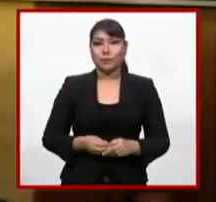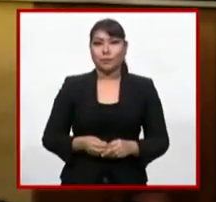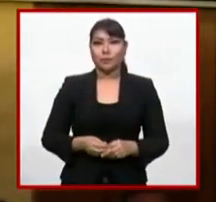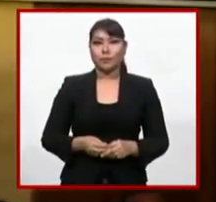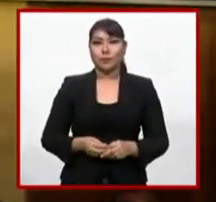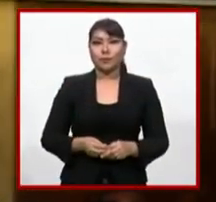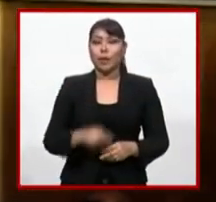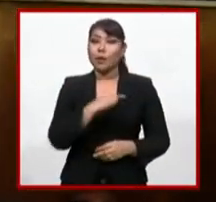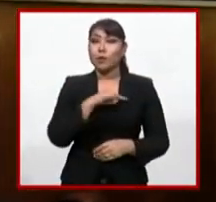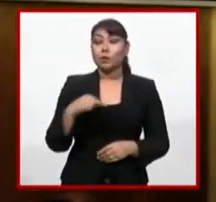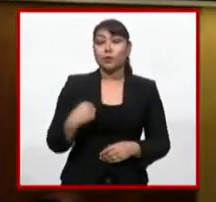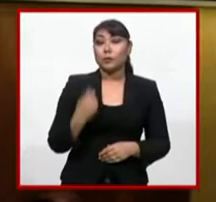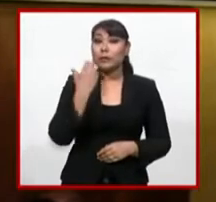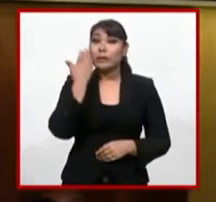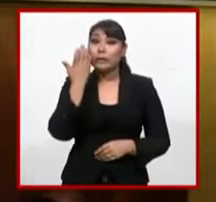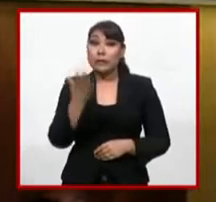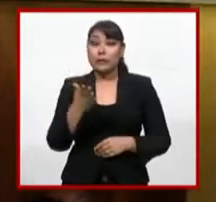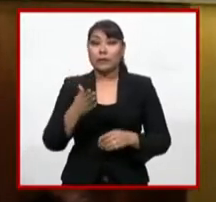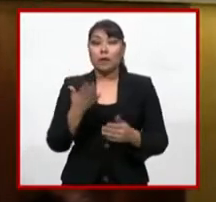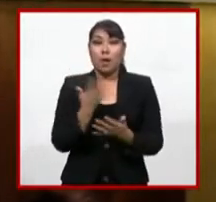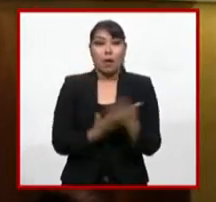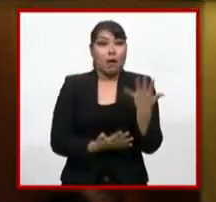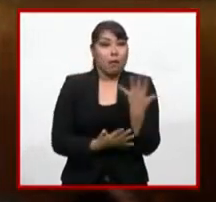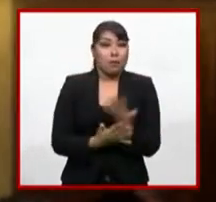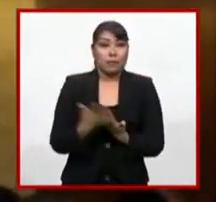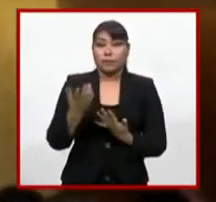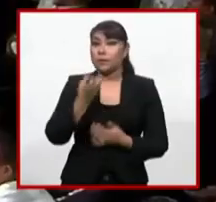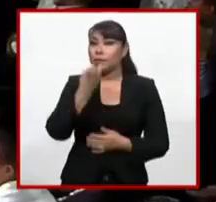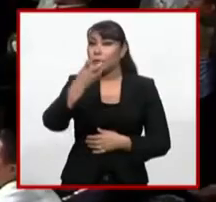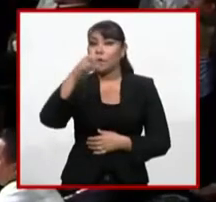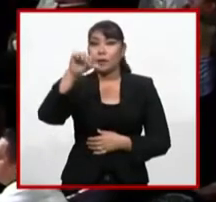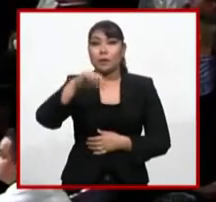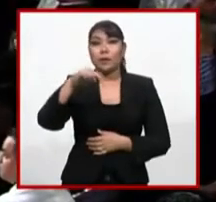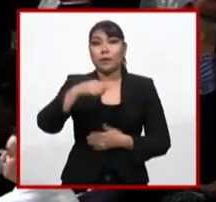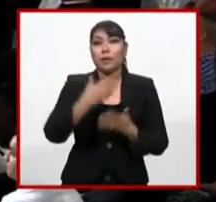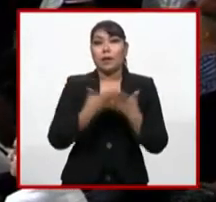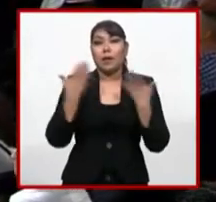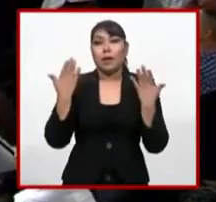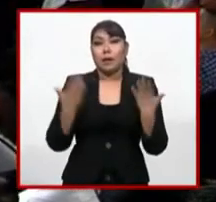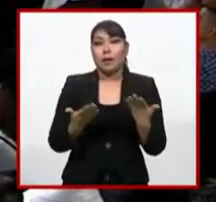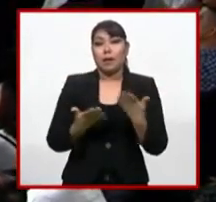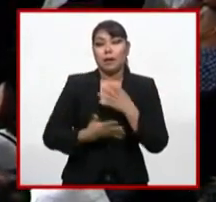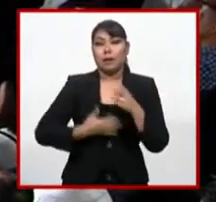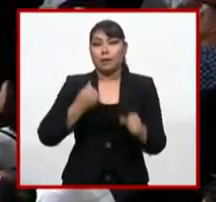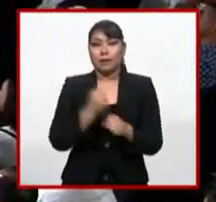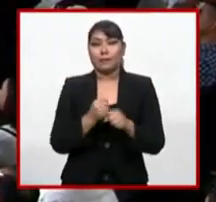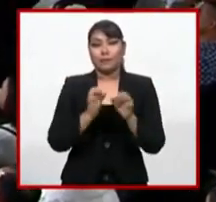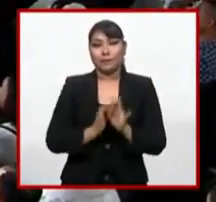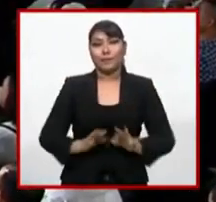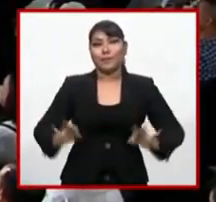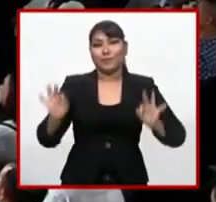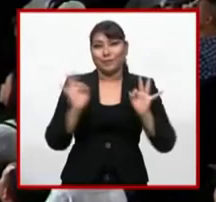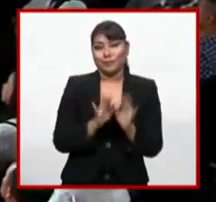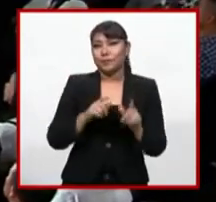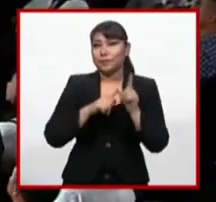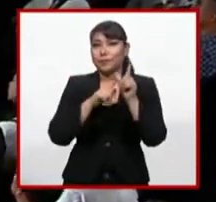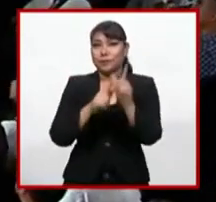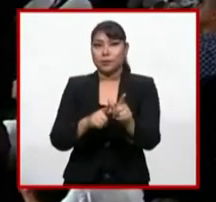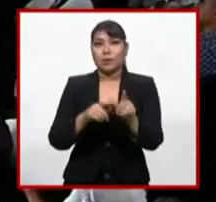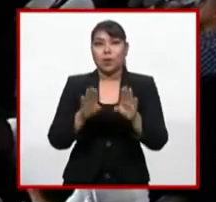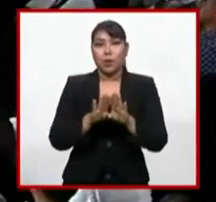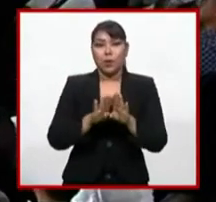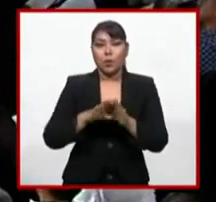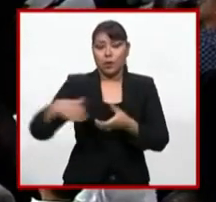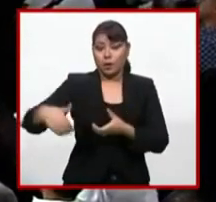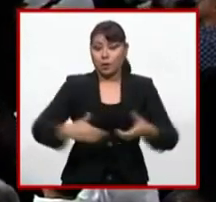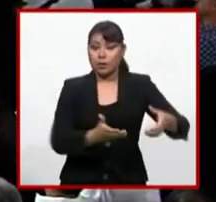infraestructura. Por eso también este año, de manera contundente, arrancamos las